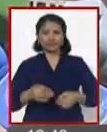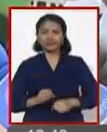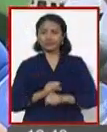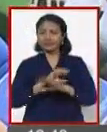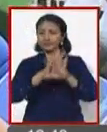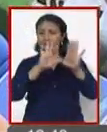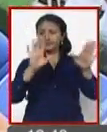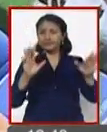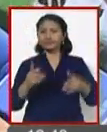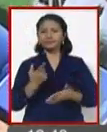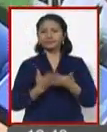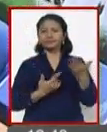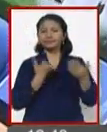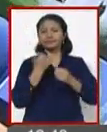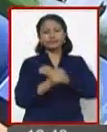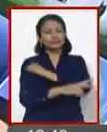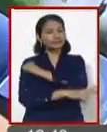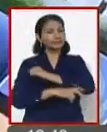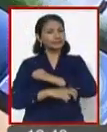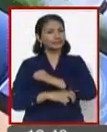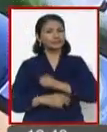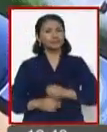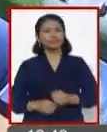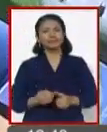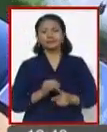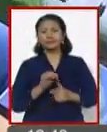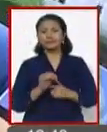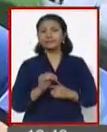no tenemos la certeza de que sea un robo,